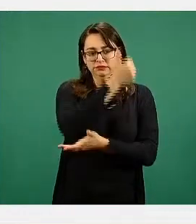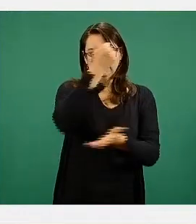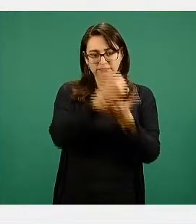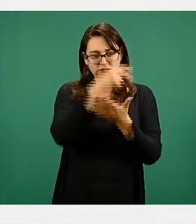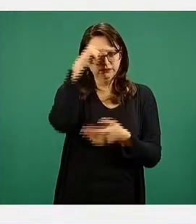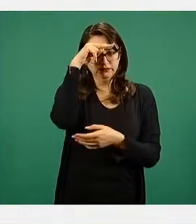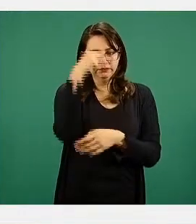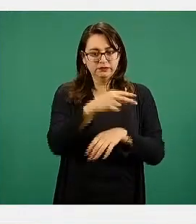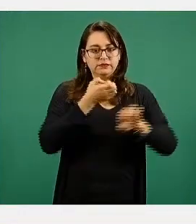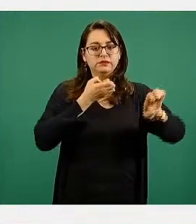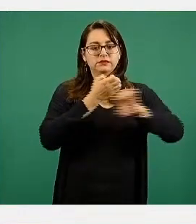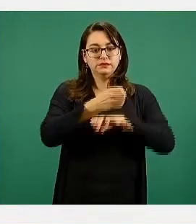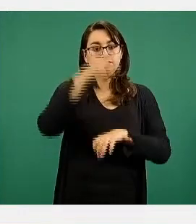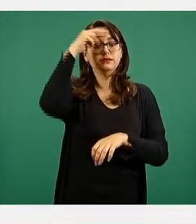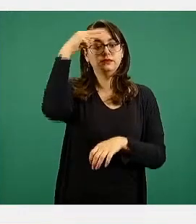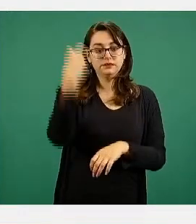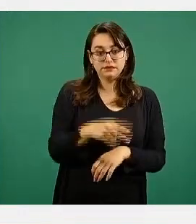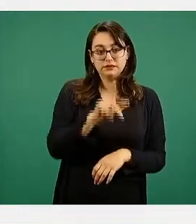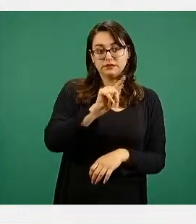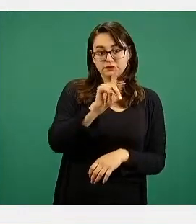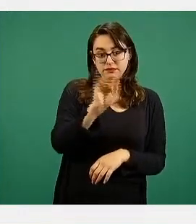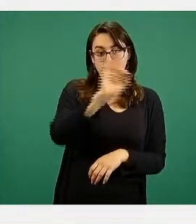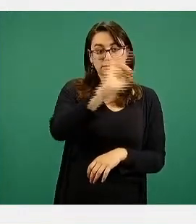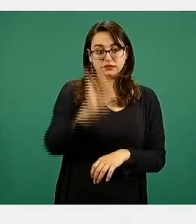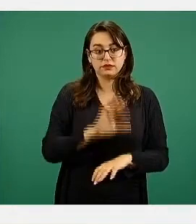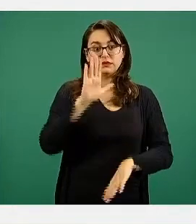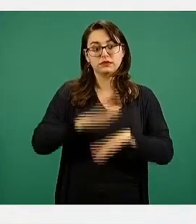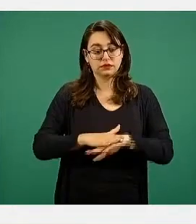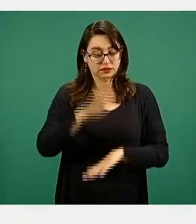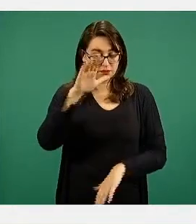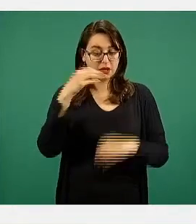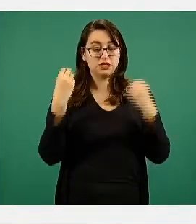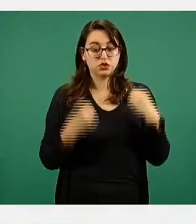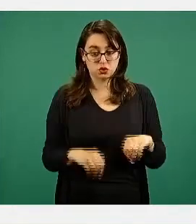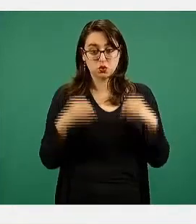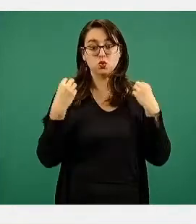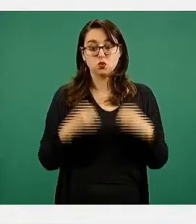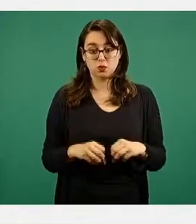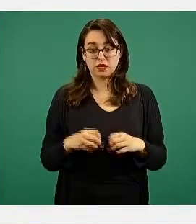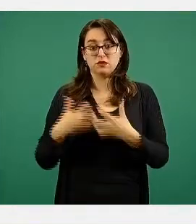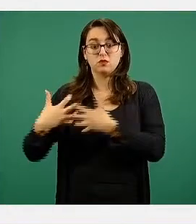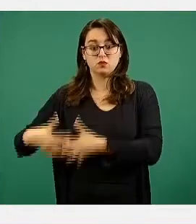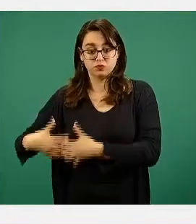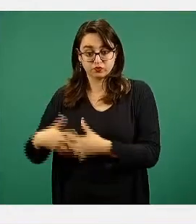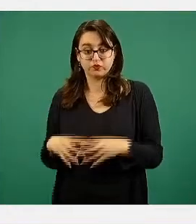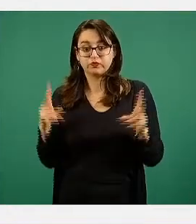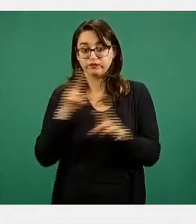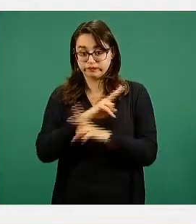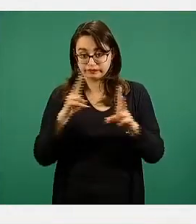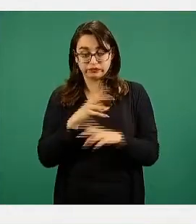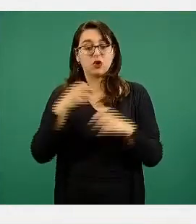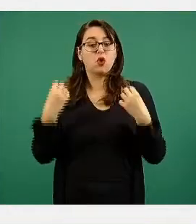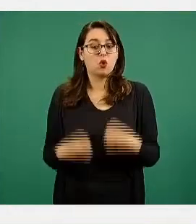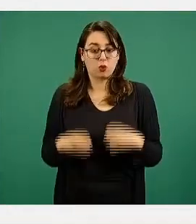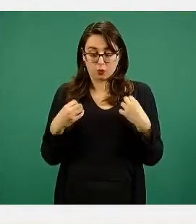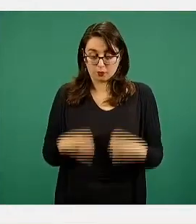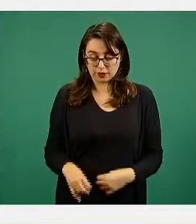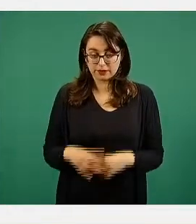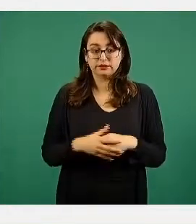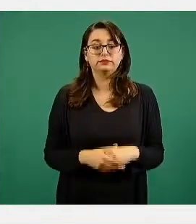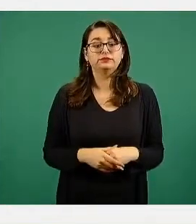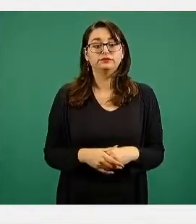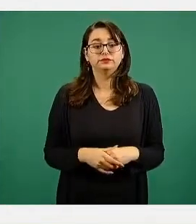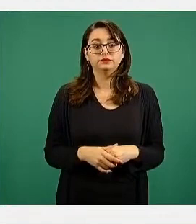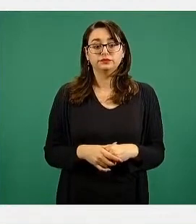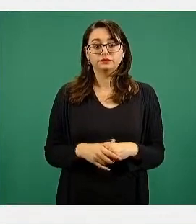México, tienen más del 70% de los respiradores mecánicos ocupados actualmente. La